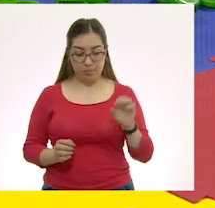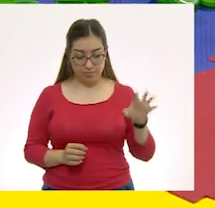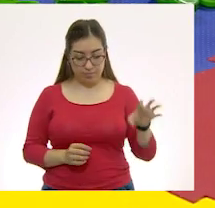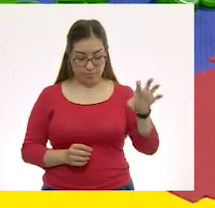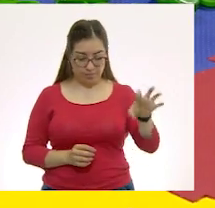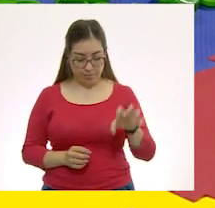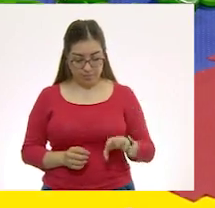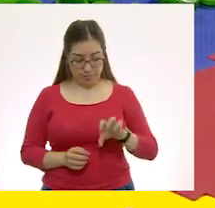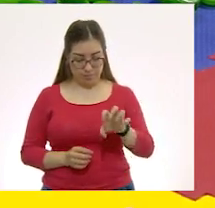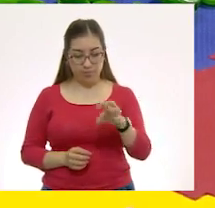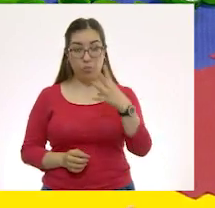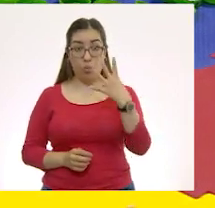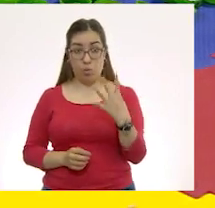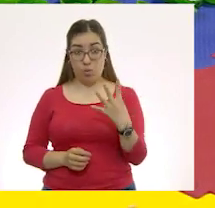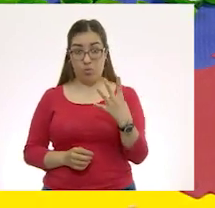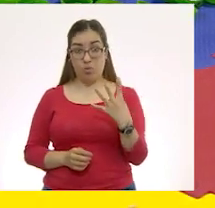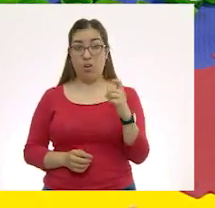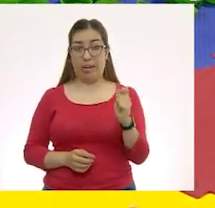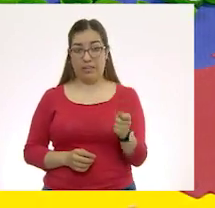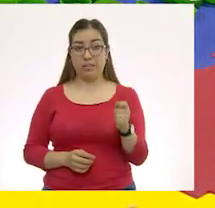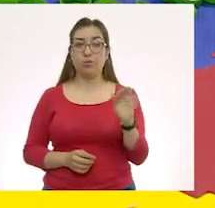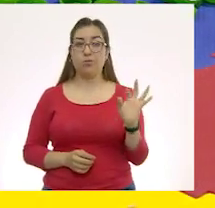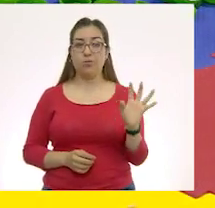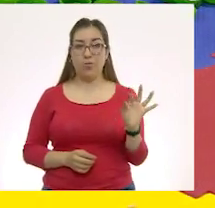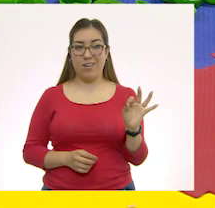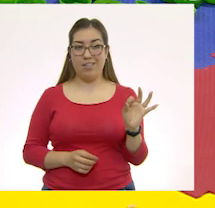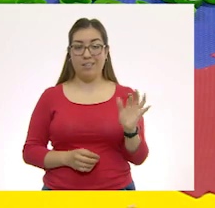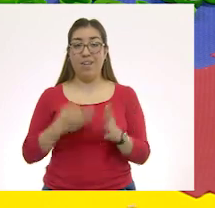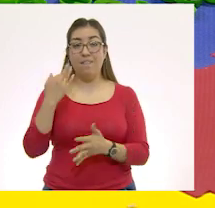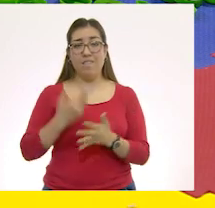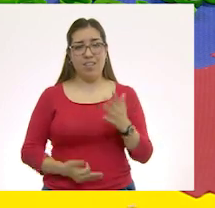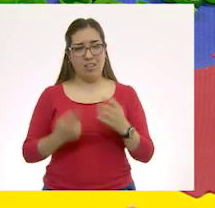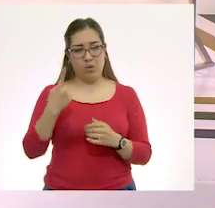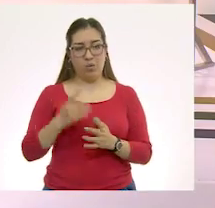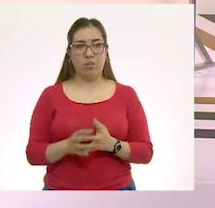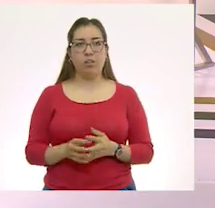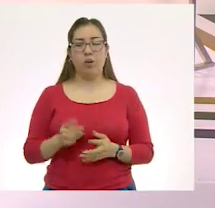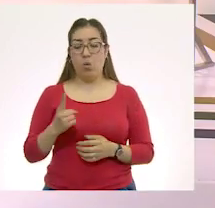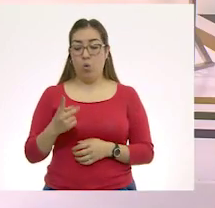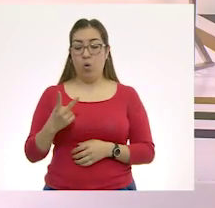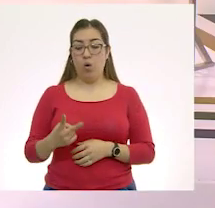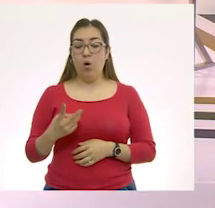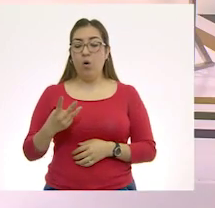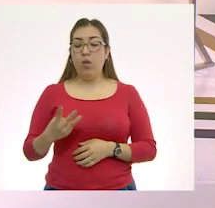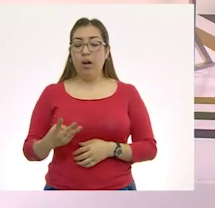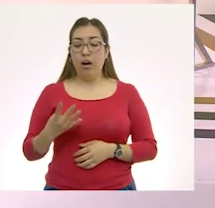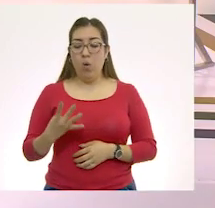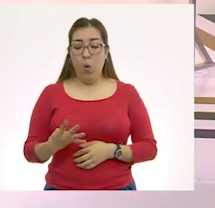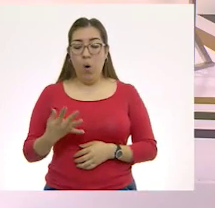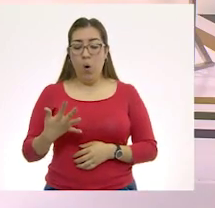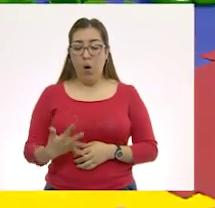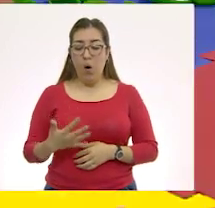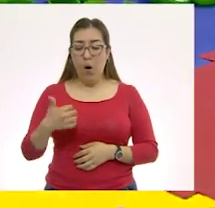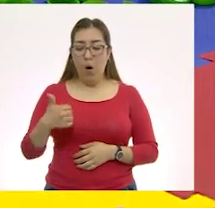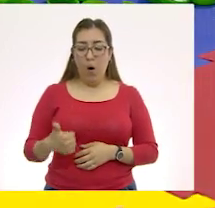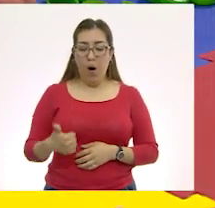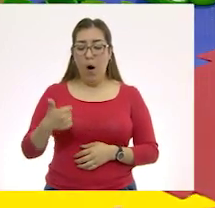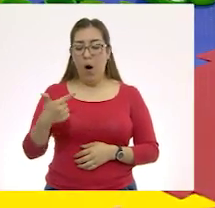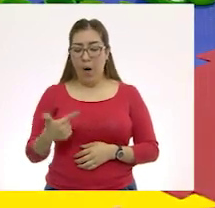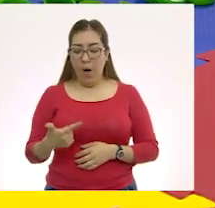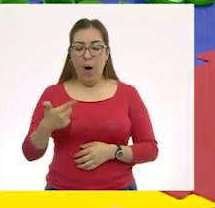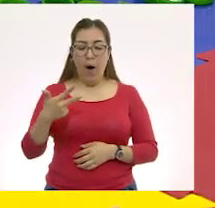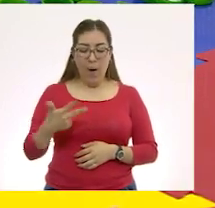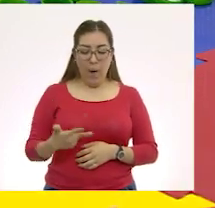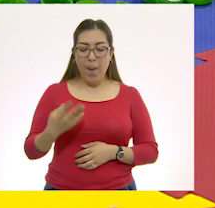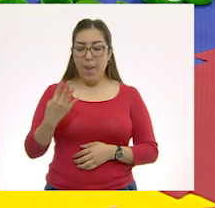cierto muy bien ahí están falta una más la última 1 2 3 4 5 6